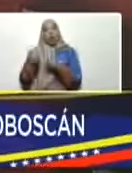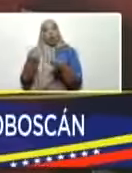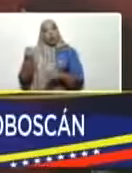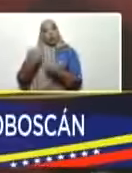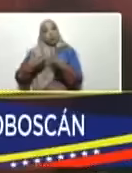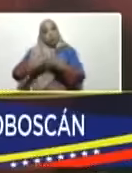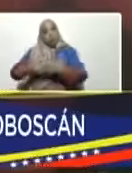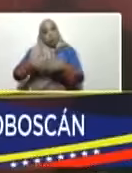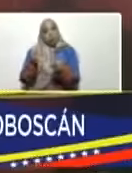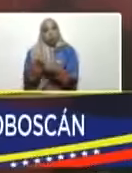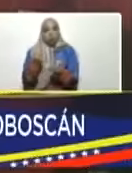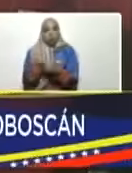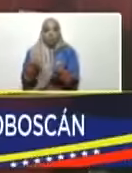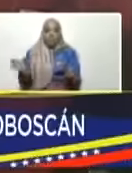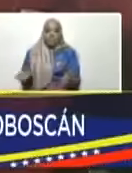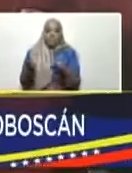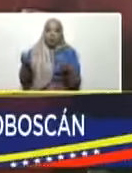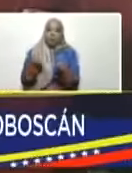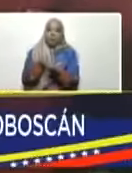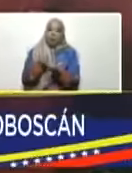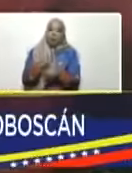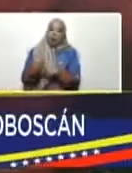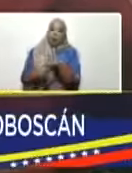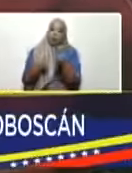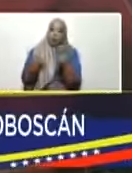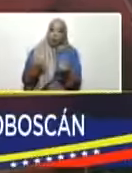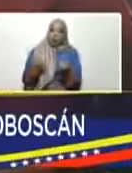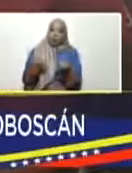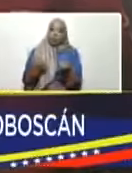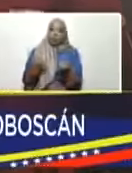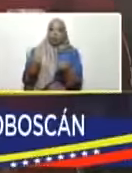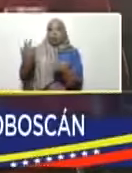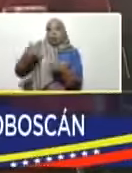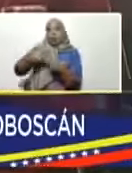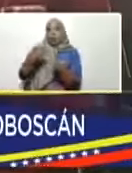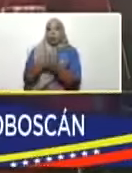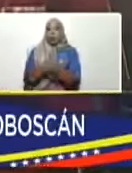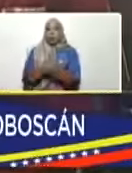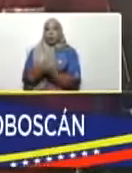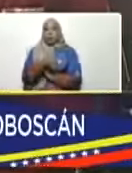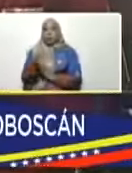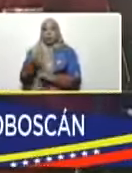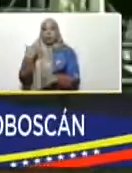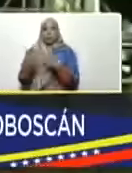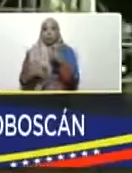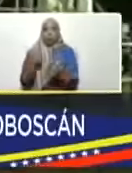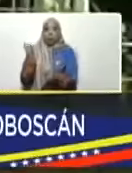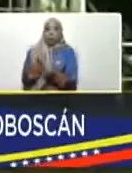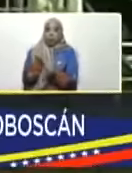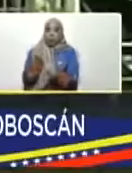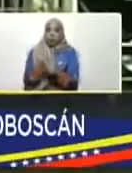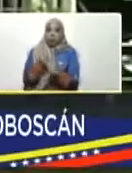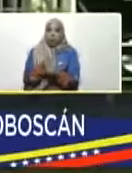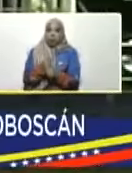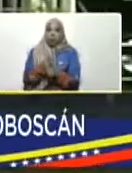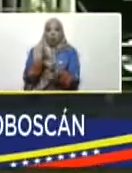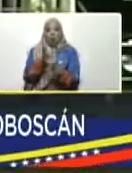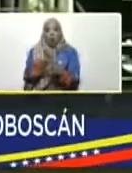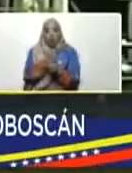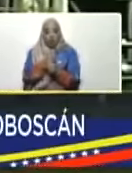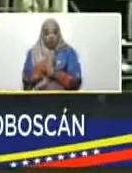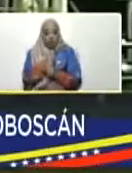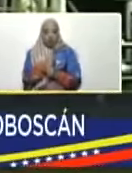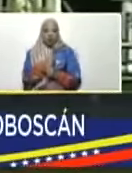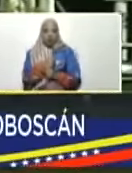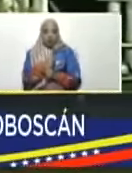huella, nuestra impronta. Correcto. Okay. Y en pilares de excelencia operacional y de la confiabilidad, como explicaba